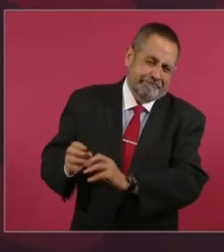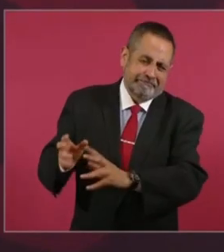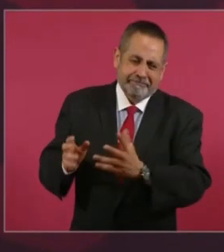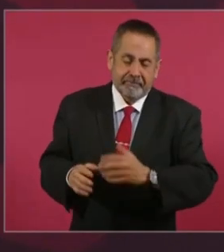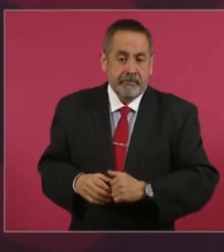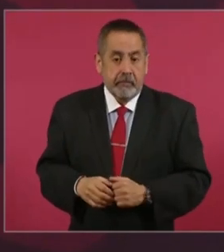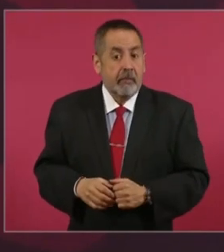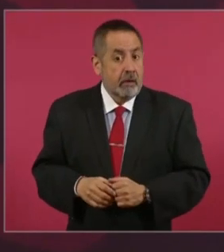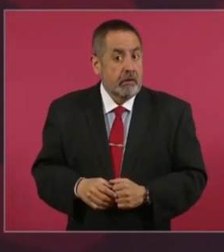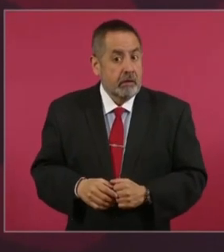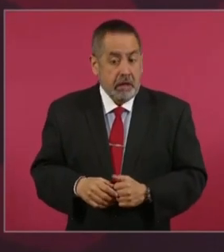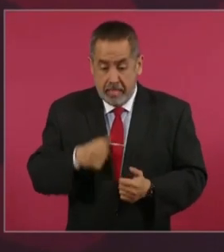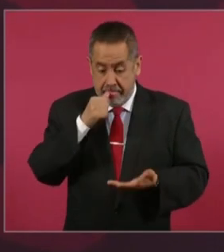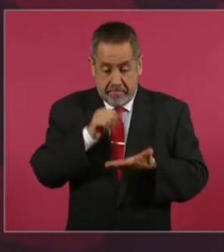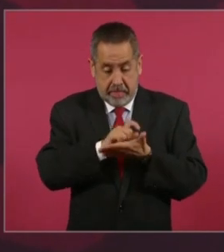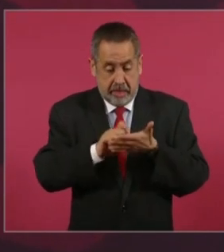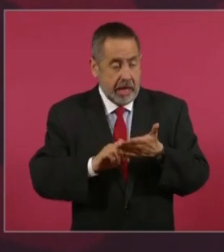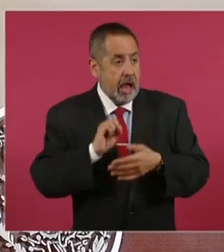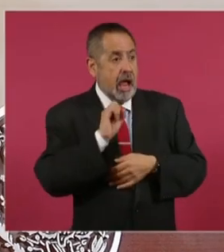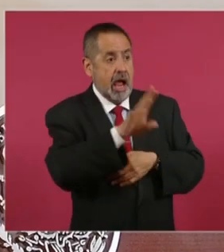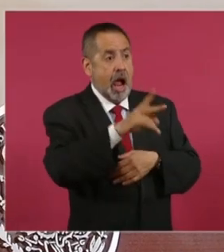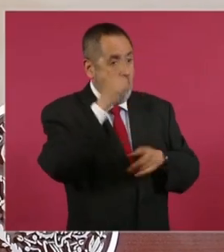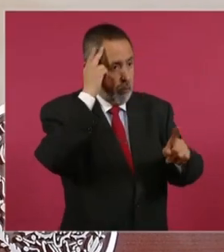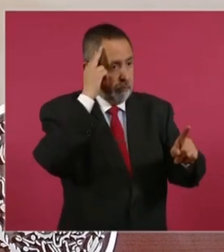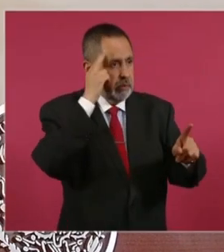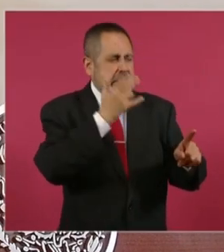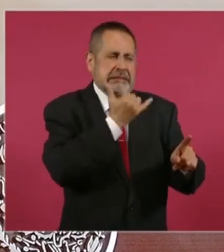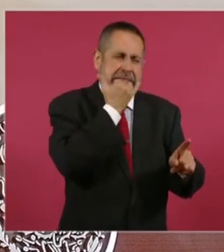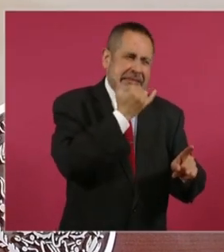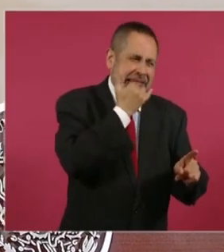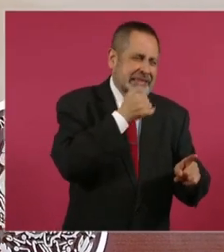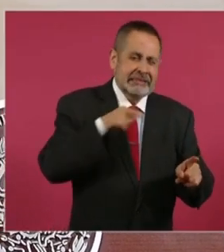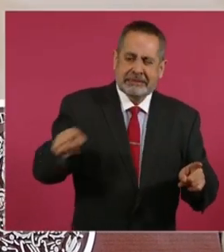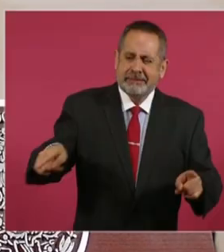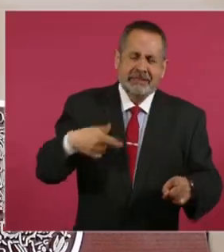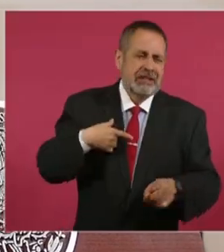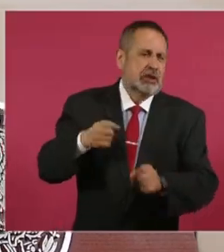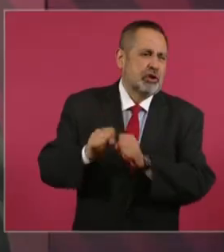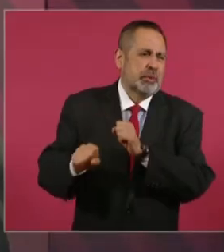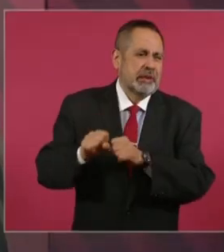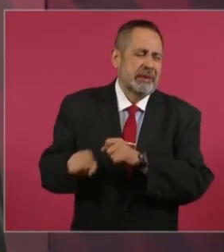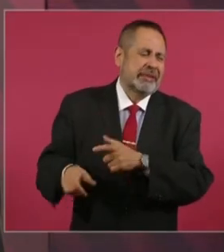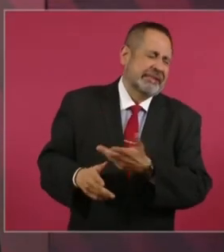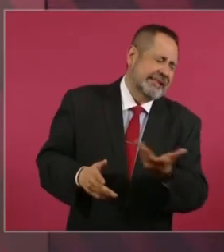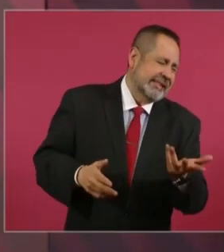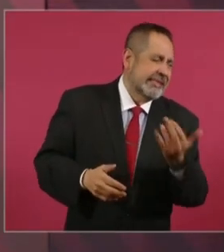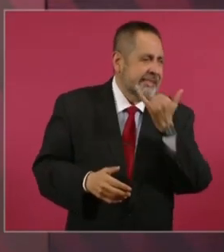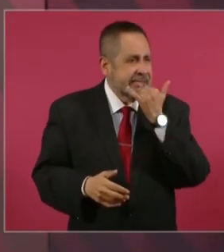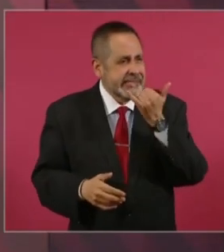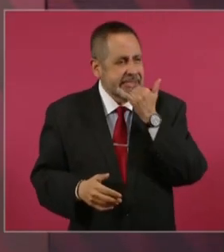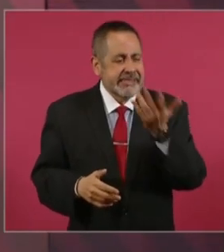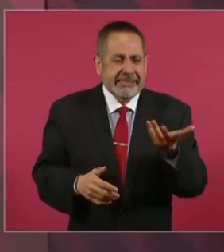Le escribía a Porfirio disculpándose, ofreciéndole disculpas de toda la familia,